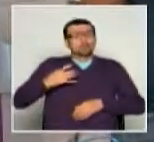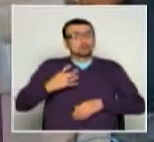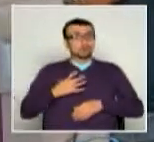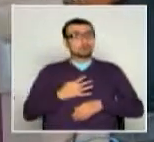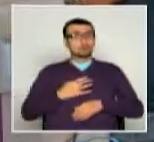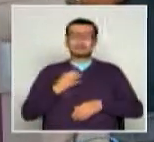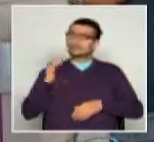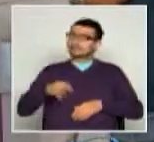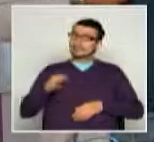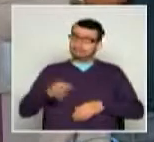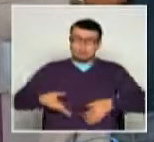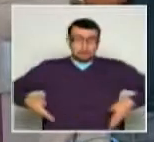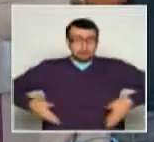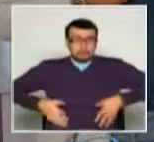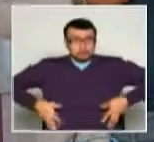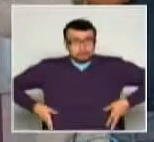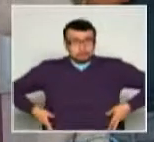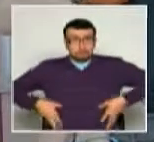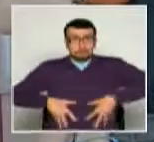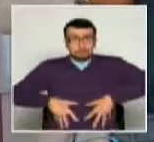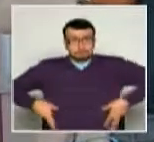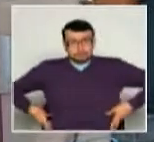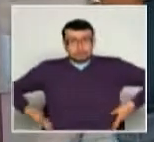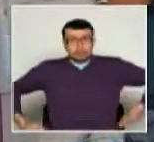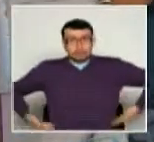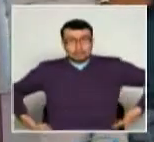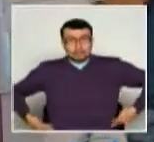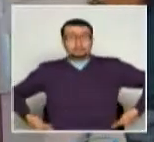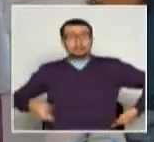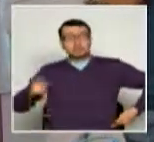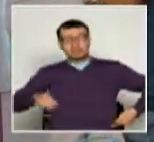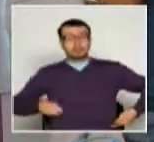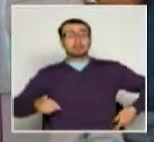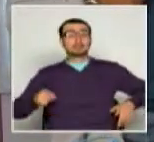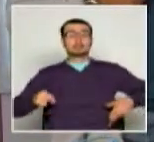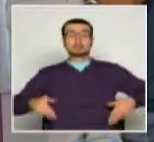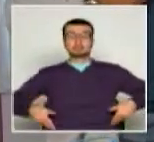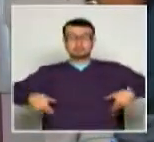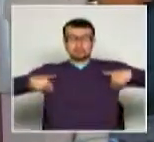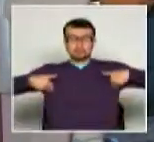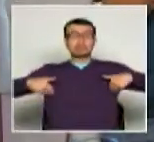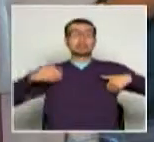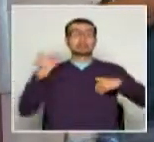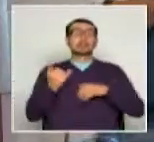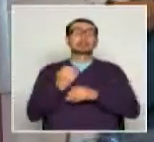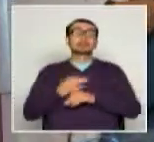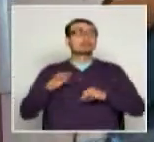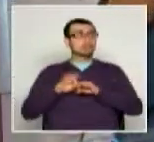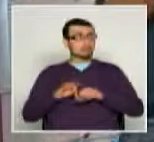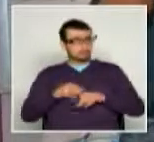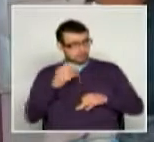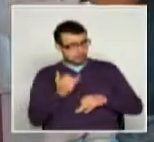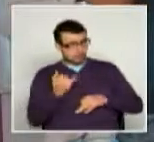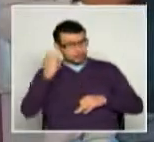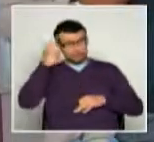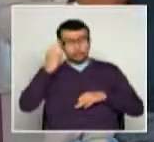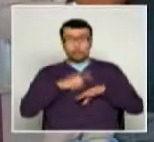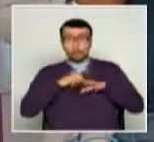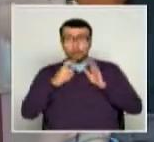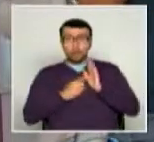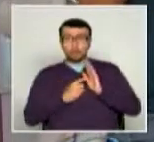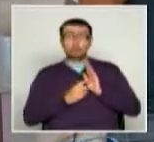la zona lumbar, tenemos que trabajar la zona cervical, porque este músculo es un músculo entero y